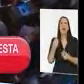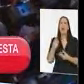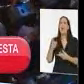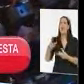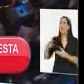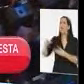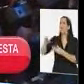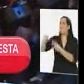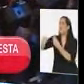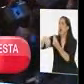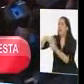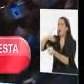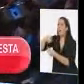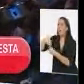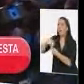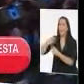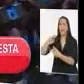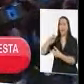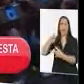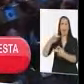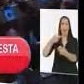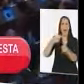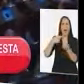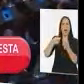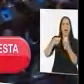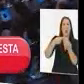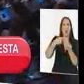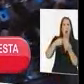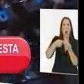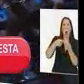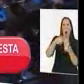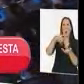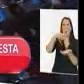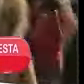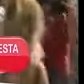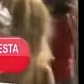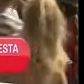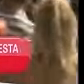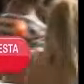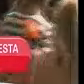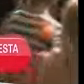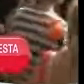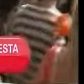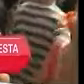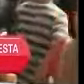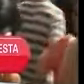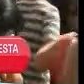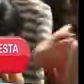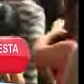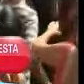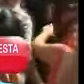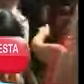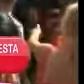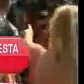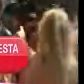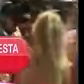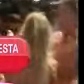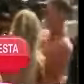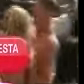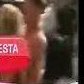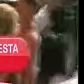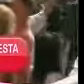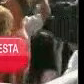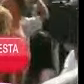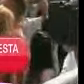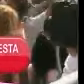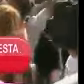las paritarias. La verdad es que a mí me gustaría que se discutiera previamente, por supuesto, pero me parece que esto es parte del tira y afloje. O sea,